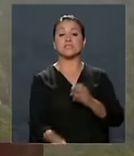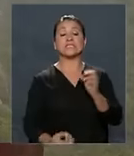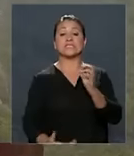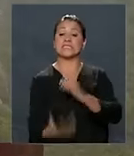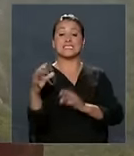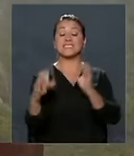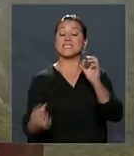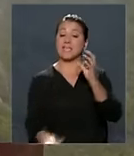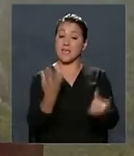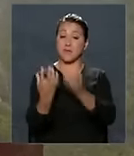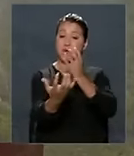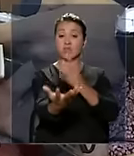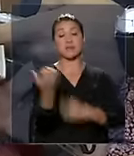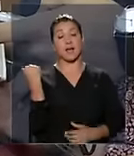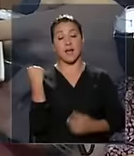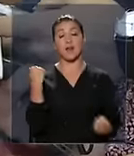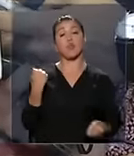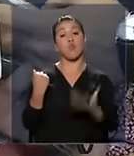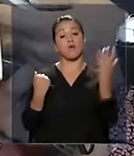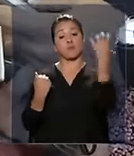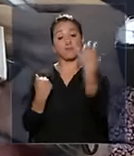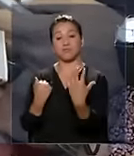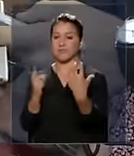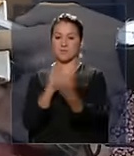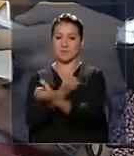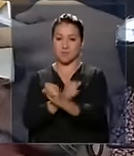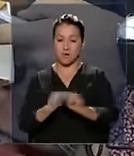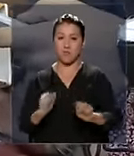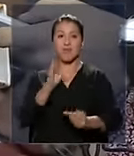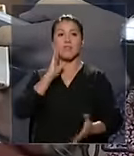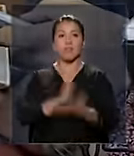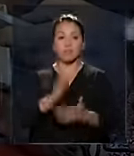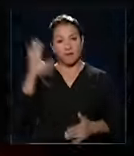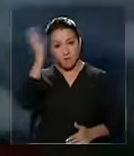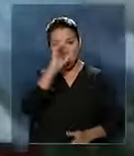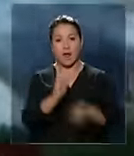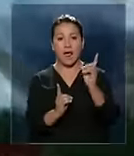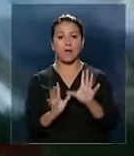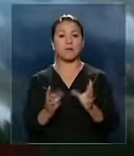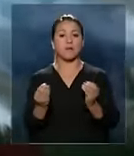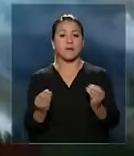que hacer aquí es salvar y buscar una estrategia para el futuro de Chile.